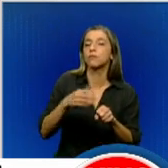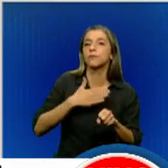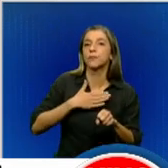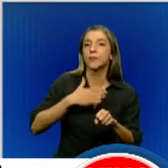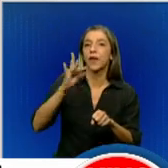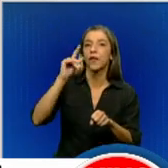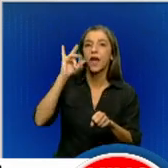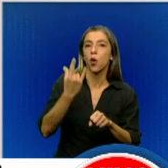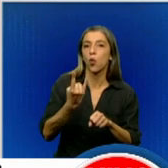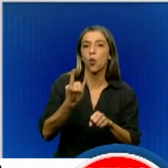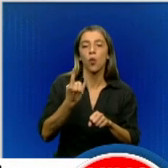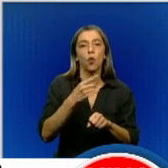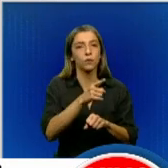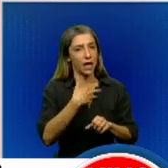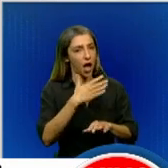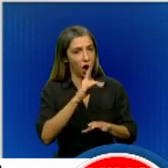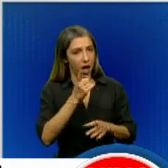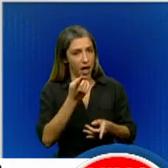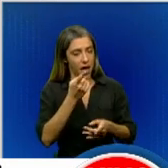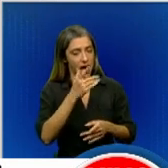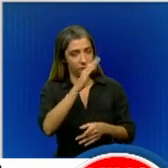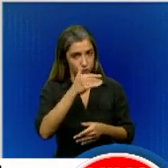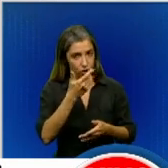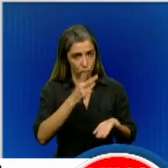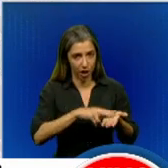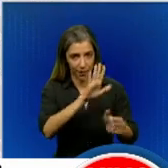ahora la vuelvo a llamar tiene el segundo llamado nine